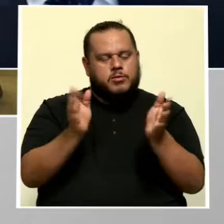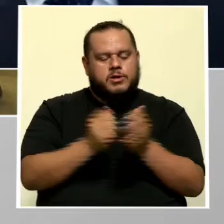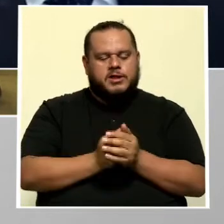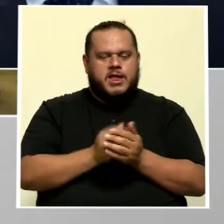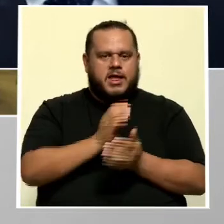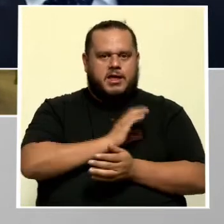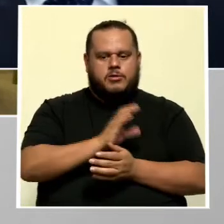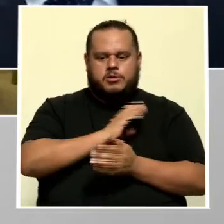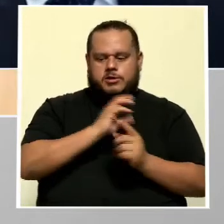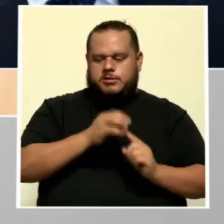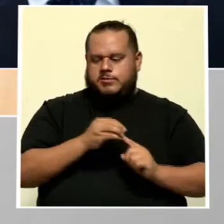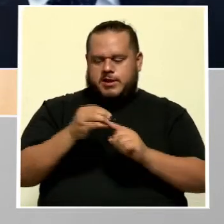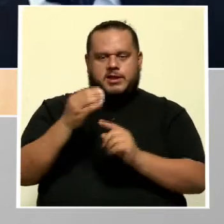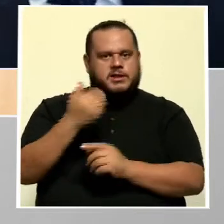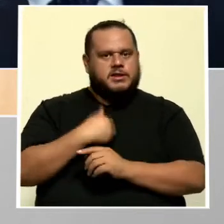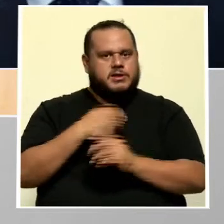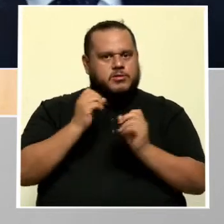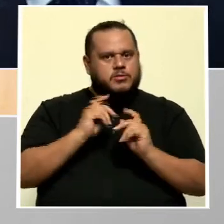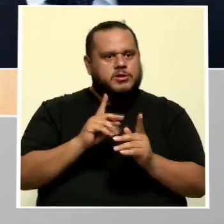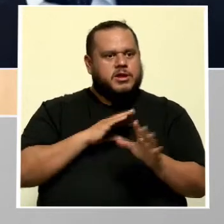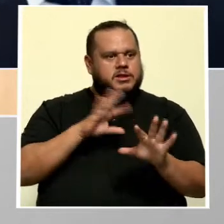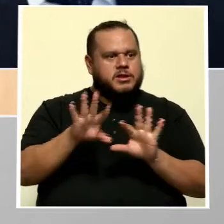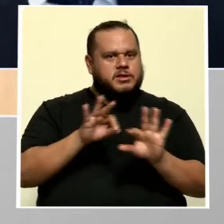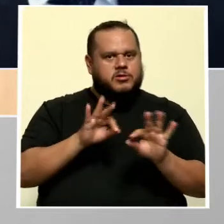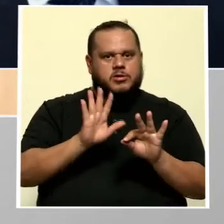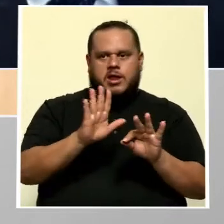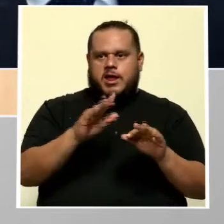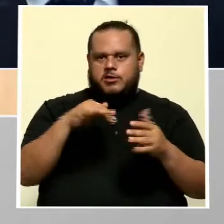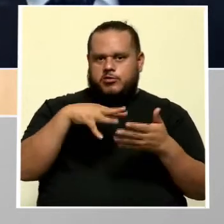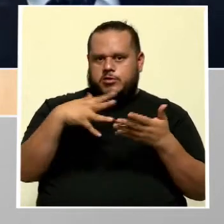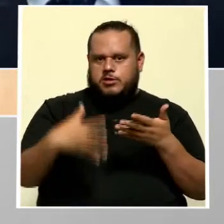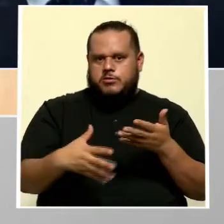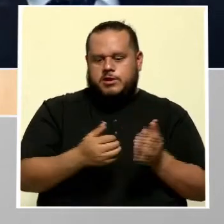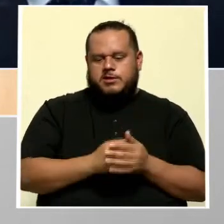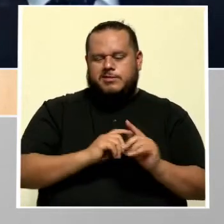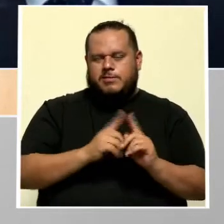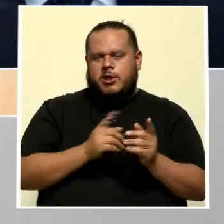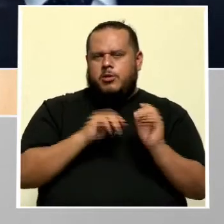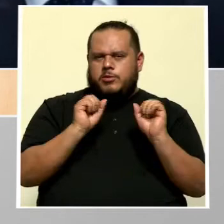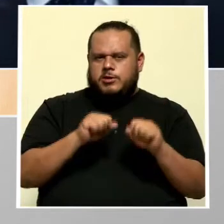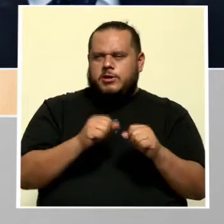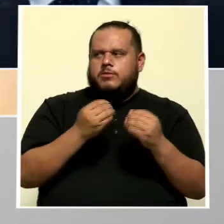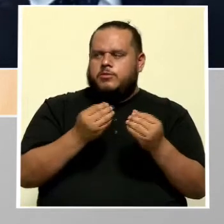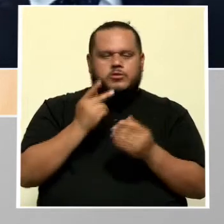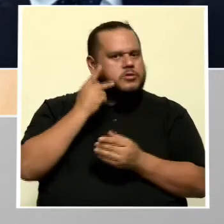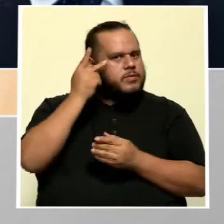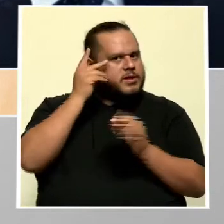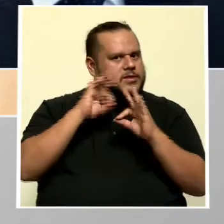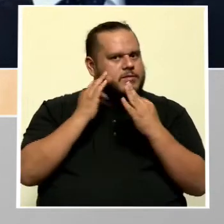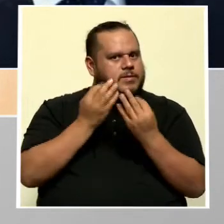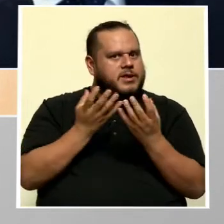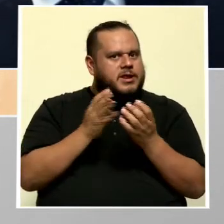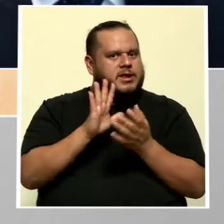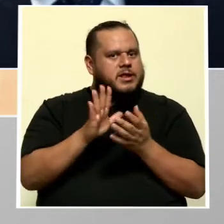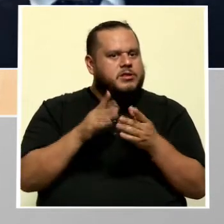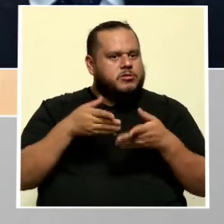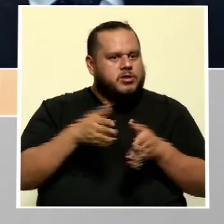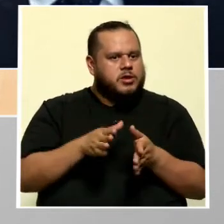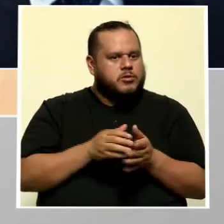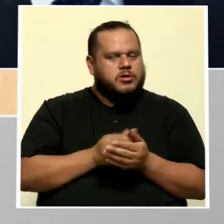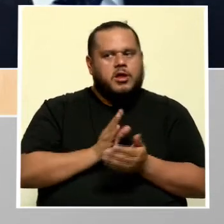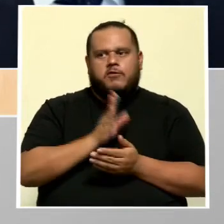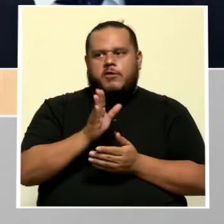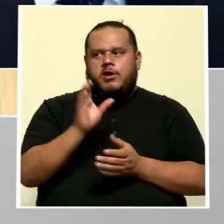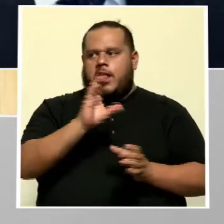y además han tenido la oportunidad de seleccionar a sus estudiantes. Pero posiblemente muchos padres de familia querrían que sus hijos fueran a